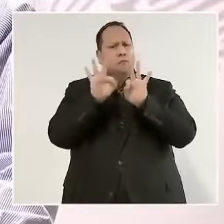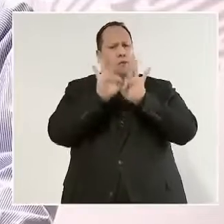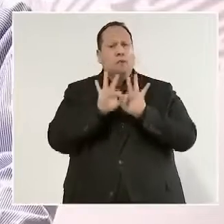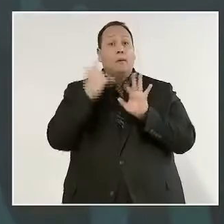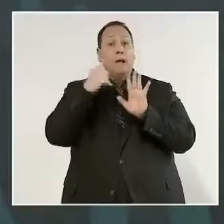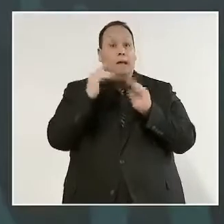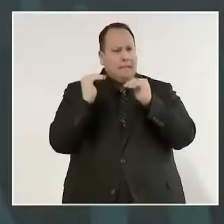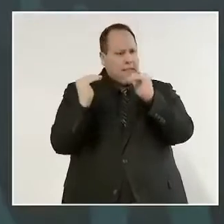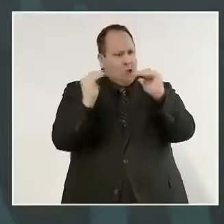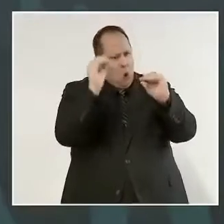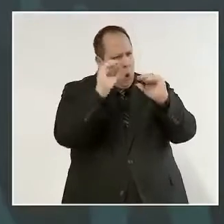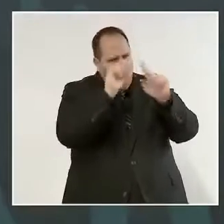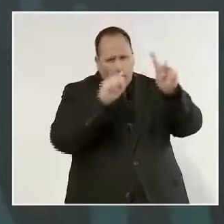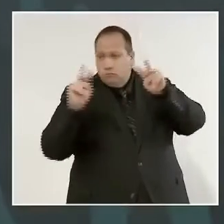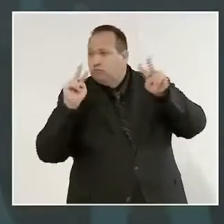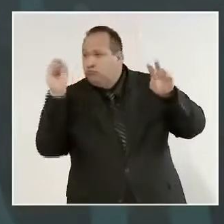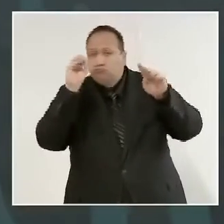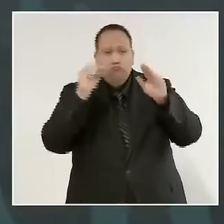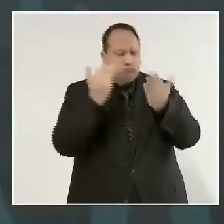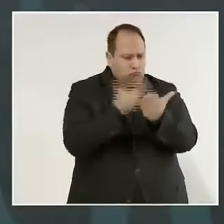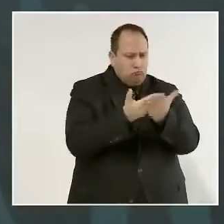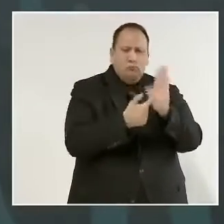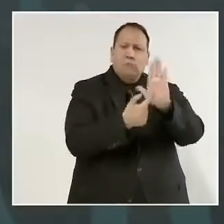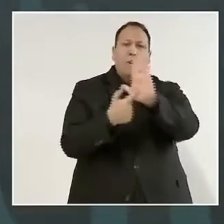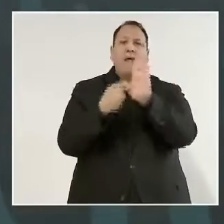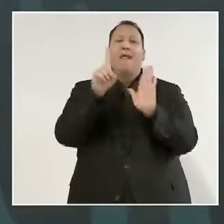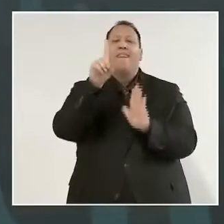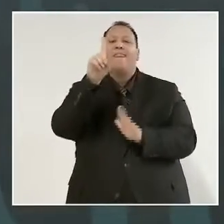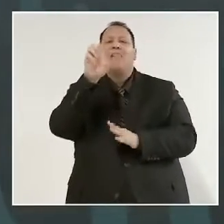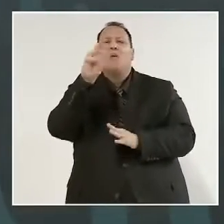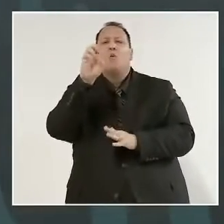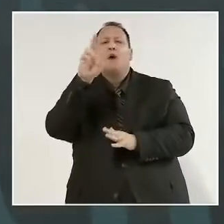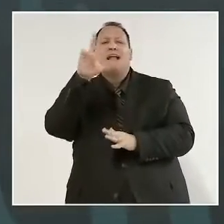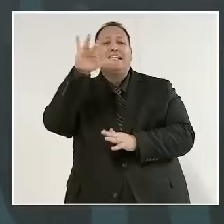establecida la democracia como forma de vida,